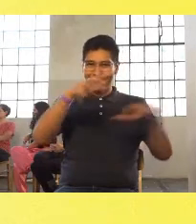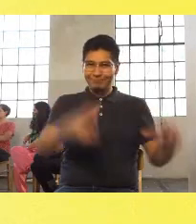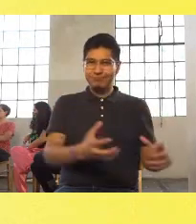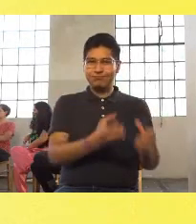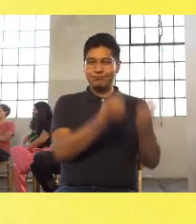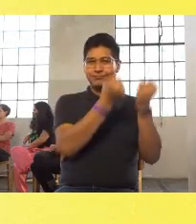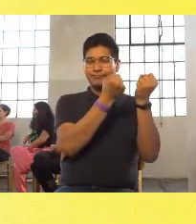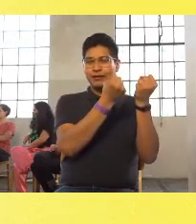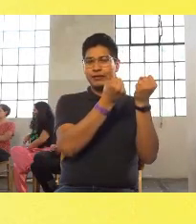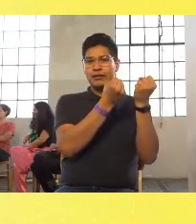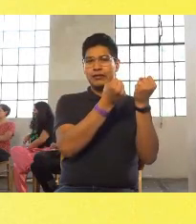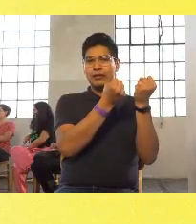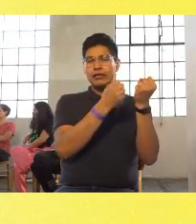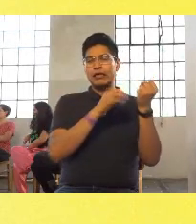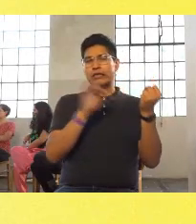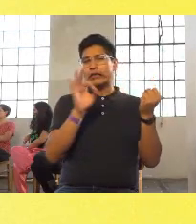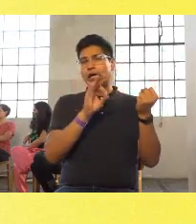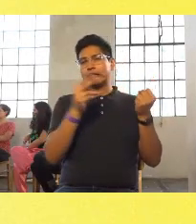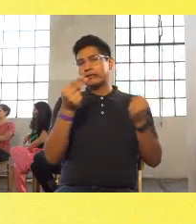trato con